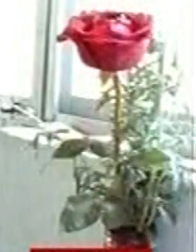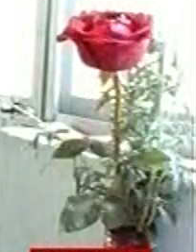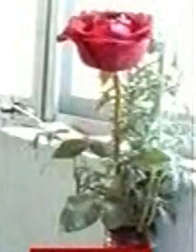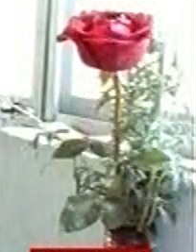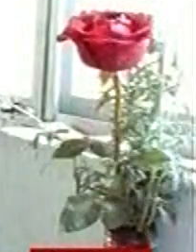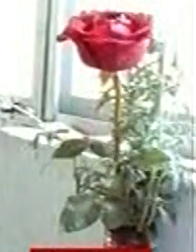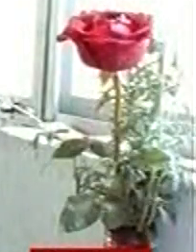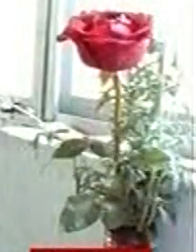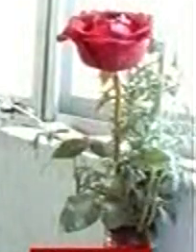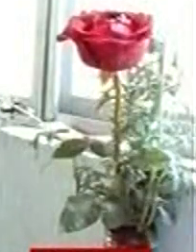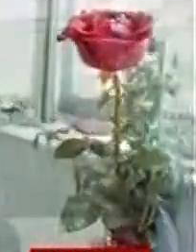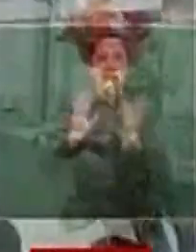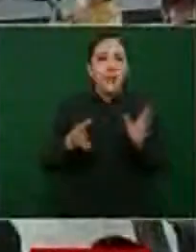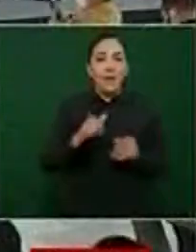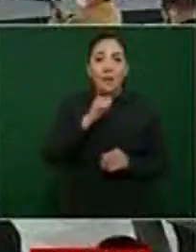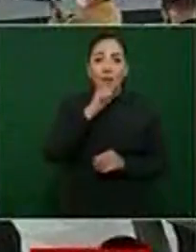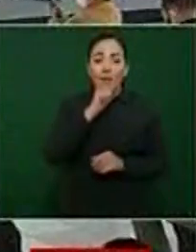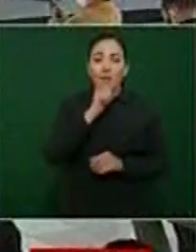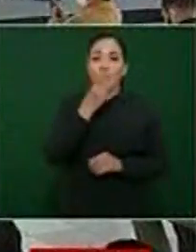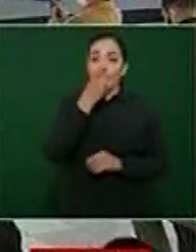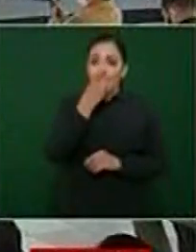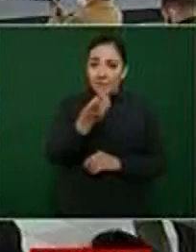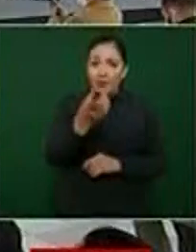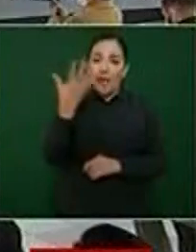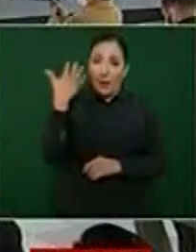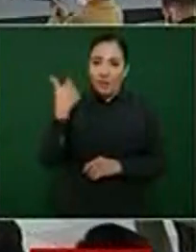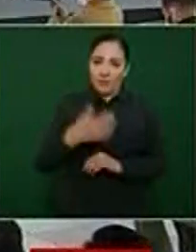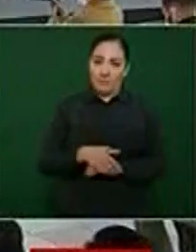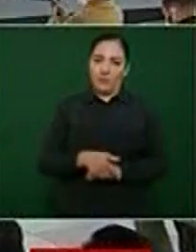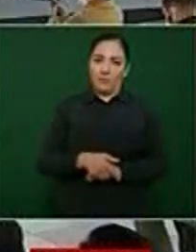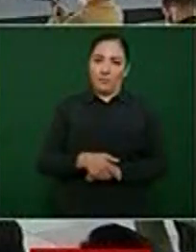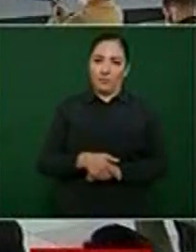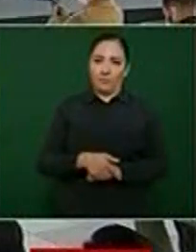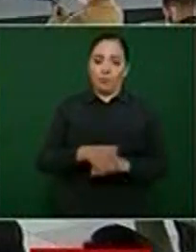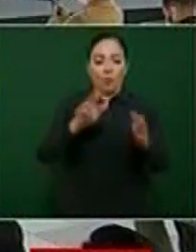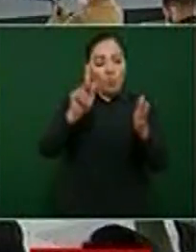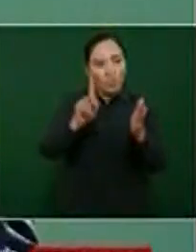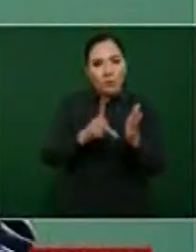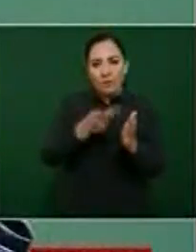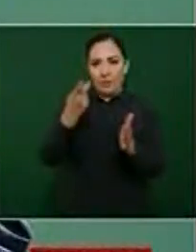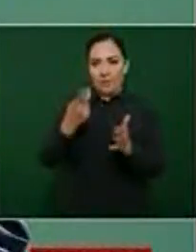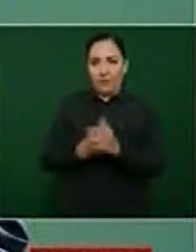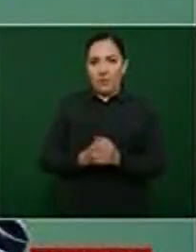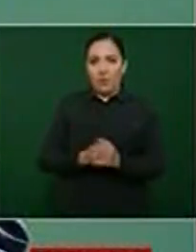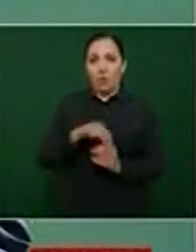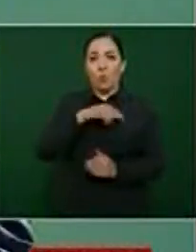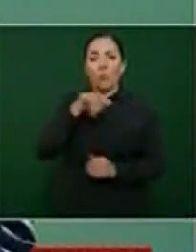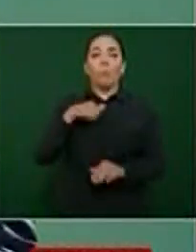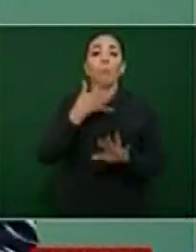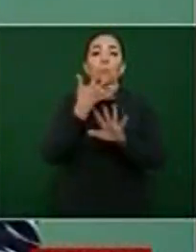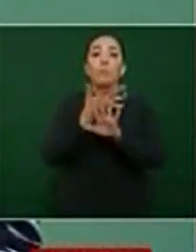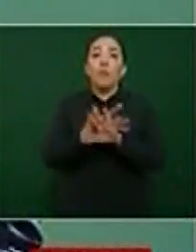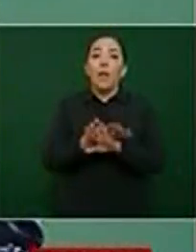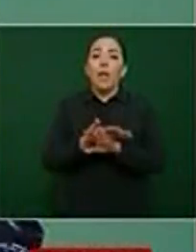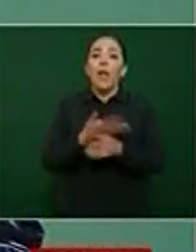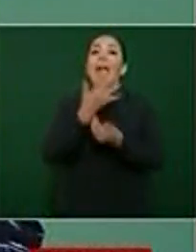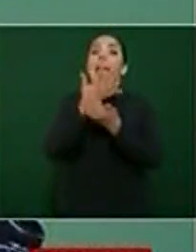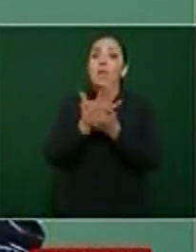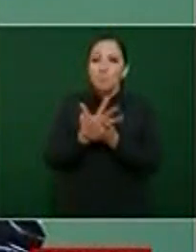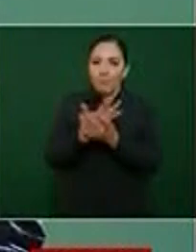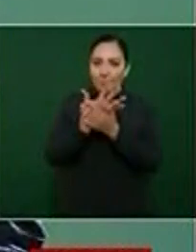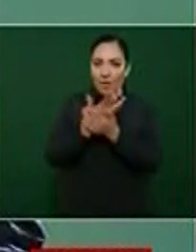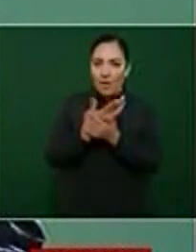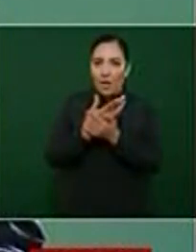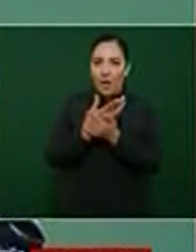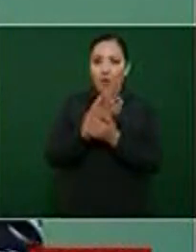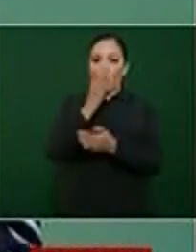Igual, nosotros de esa manera tampoco, ¿no? Sí es que hay diferencias en cuanto a cómo se fiscaliza la información, qué información